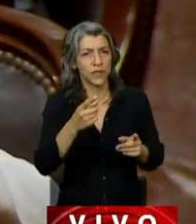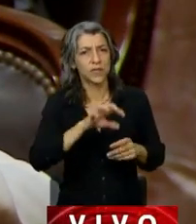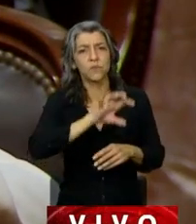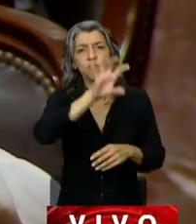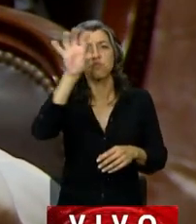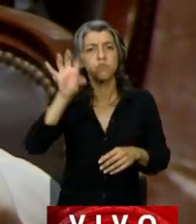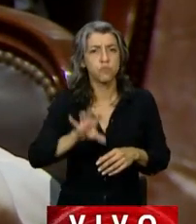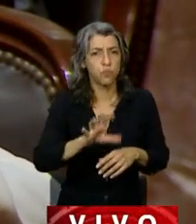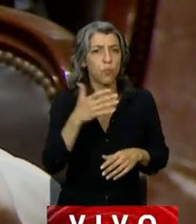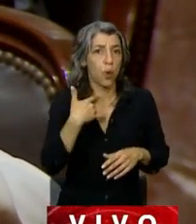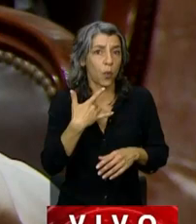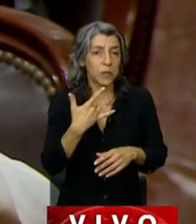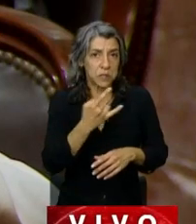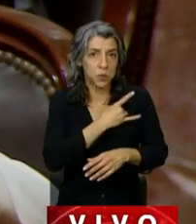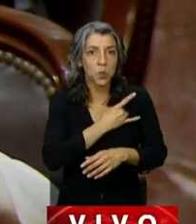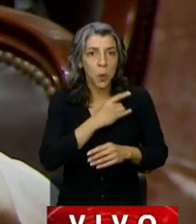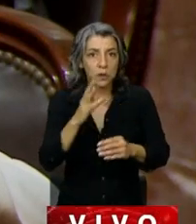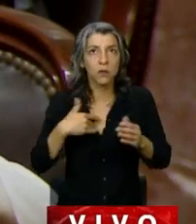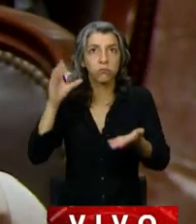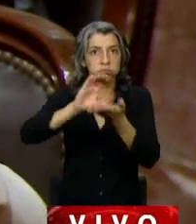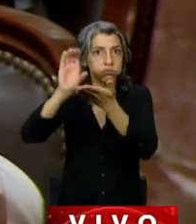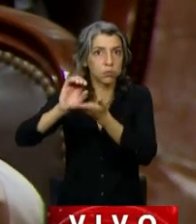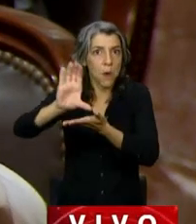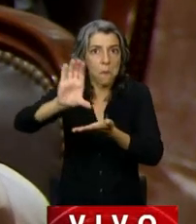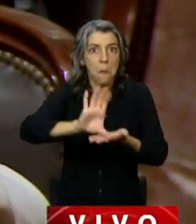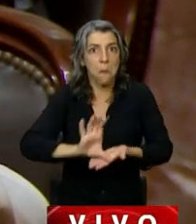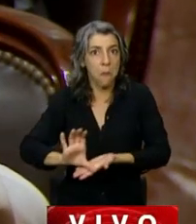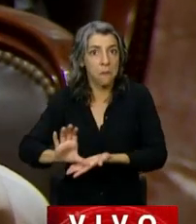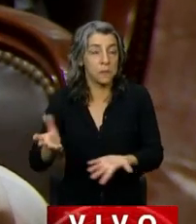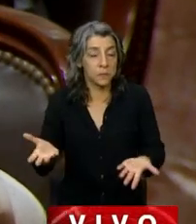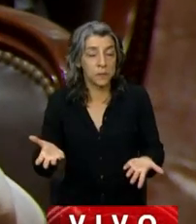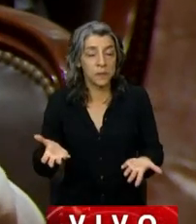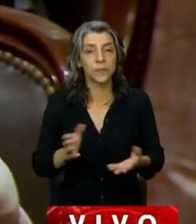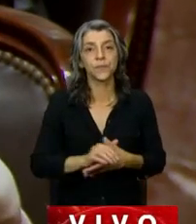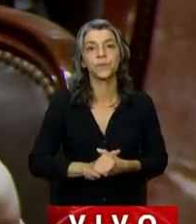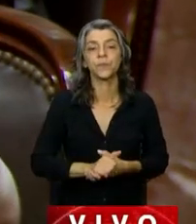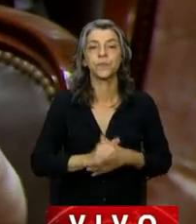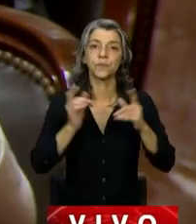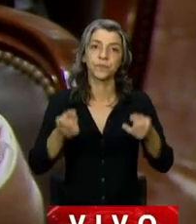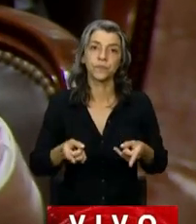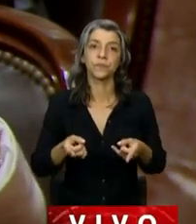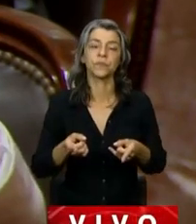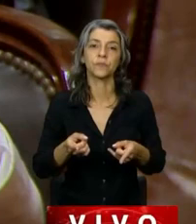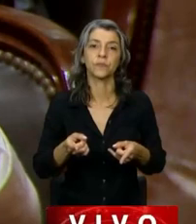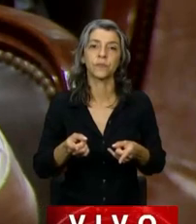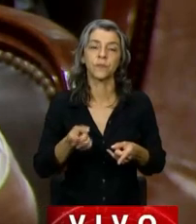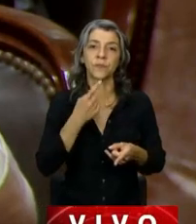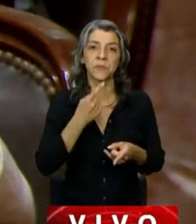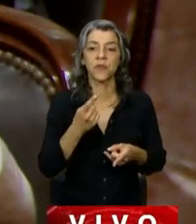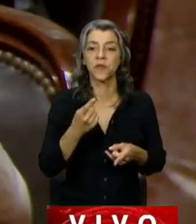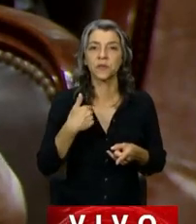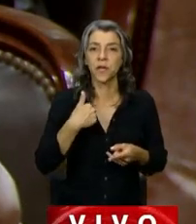ha crecido exponencialmente. Y por otro lado, decir también que me llama como un poco la